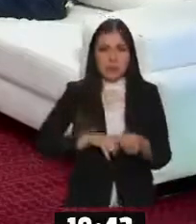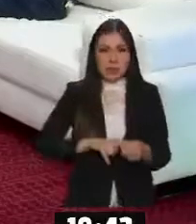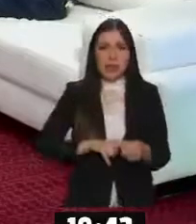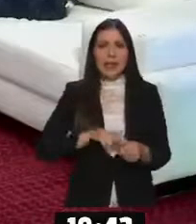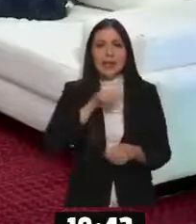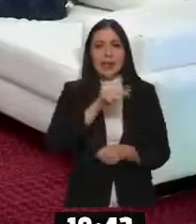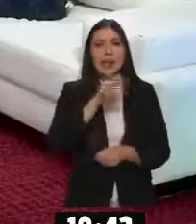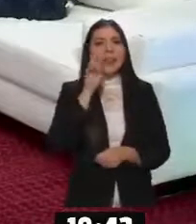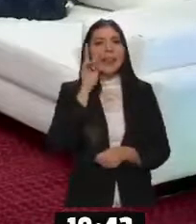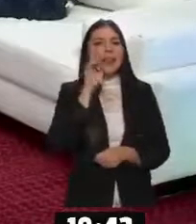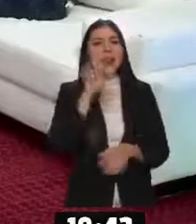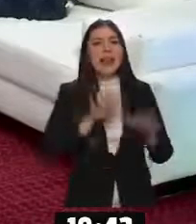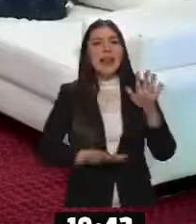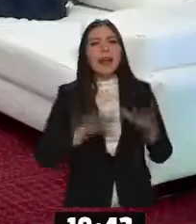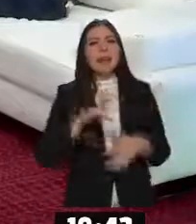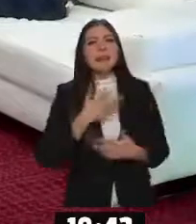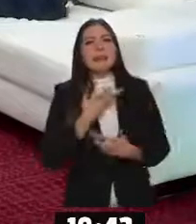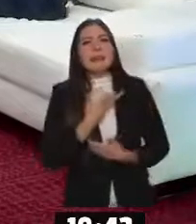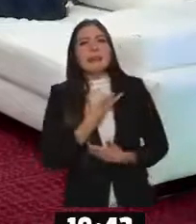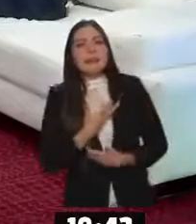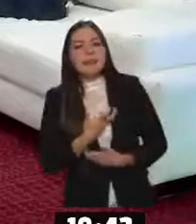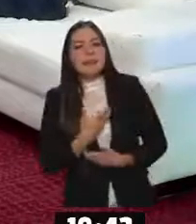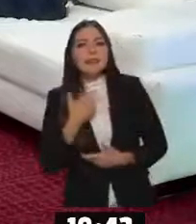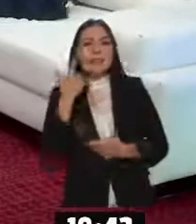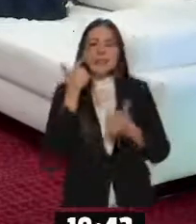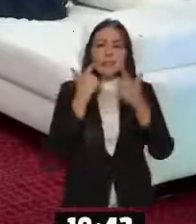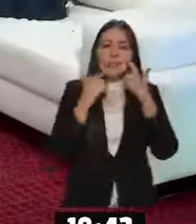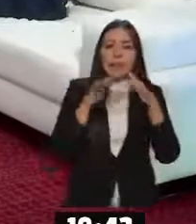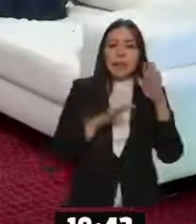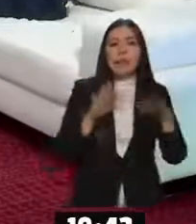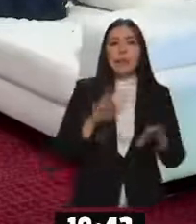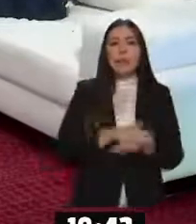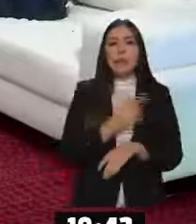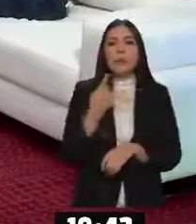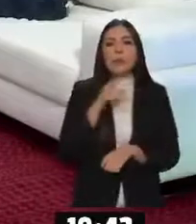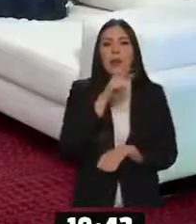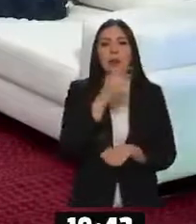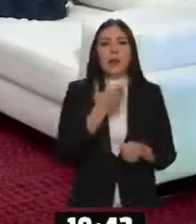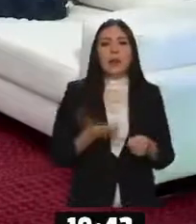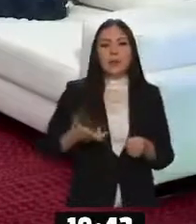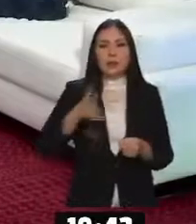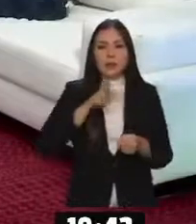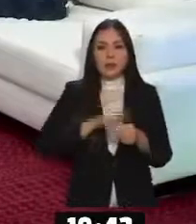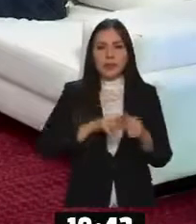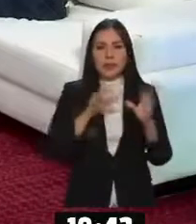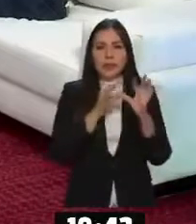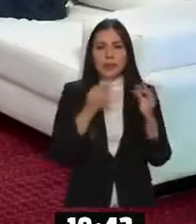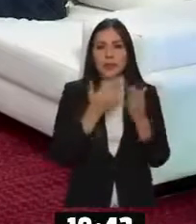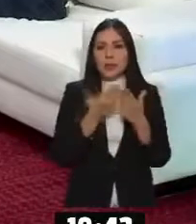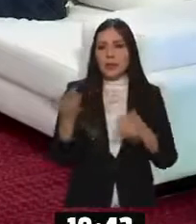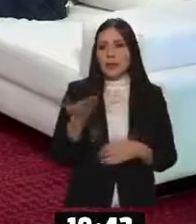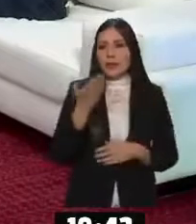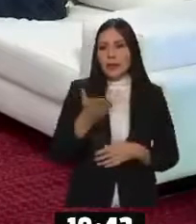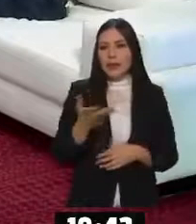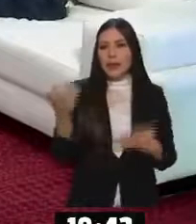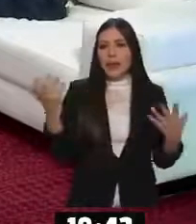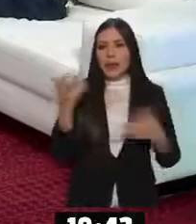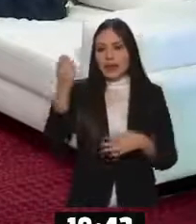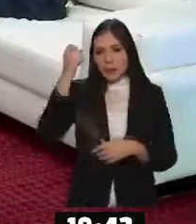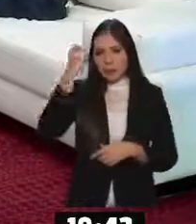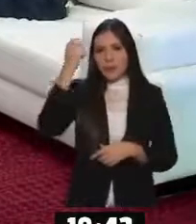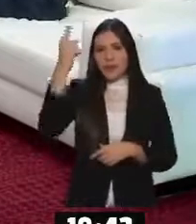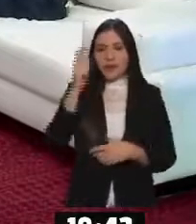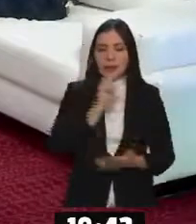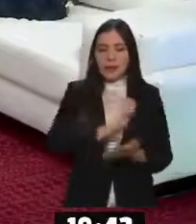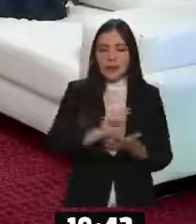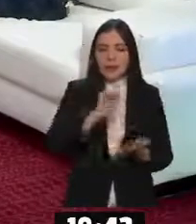hace llorar. Sí, te mueve. Sí. Porque es un hospital del cual nos va a hablar ahorita el autor mero, del libro de, y de la serie. Y